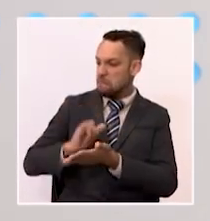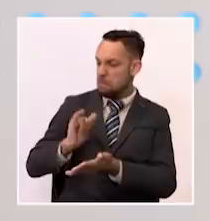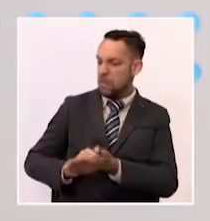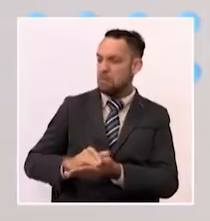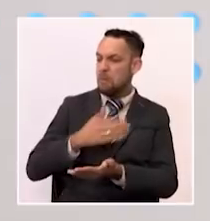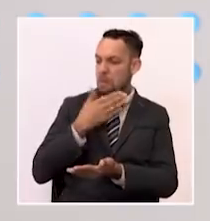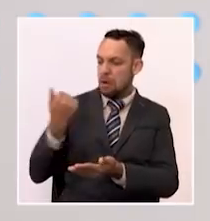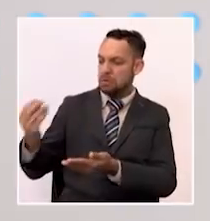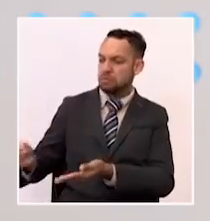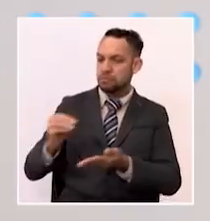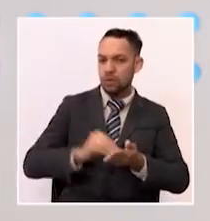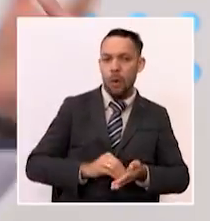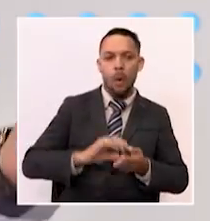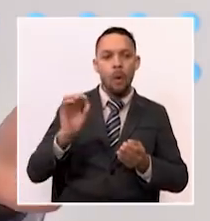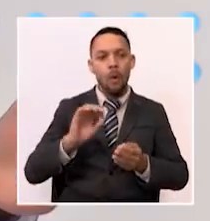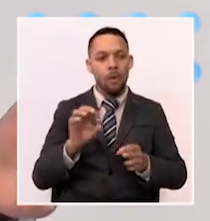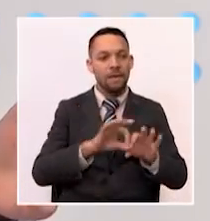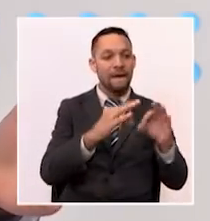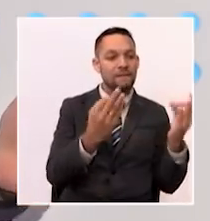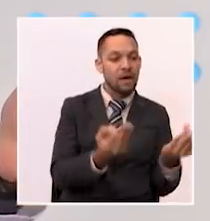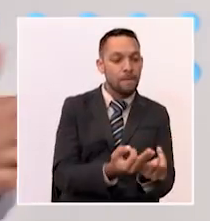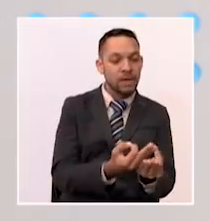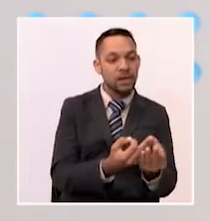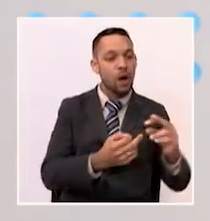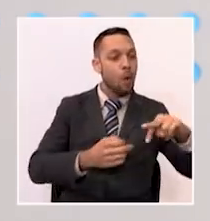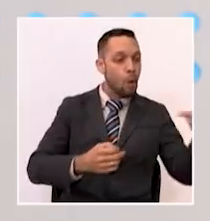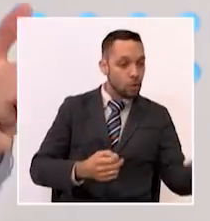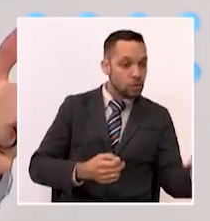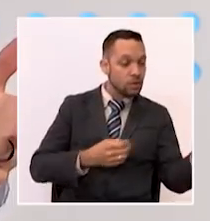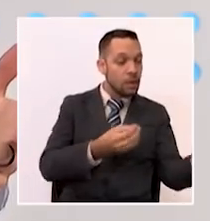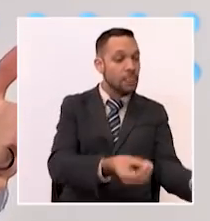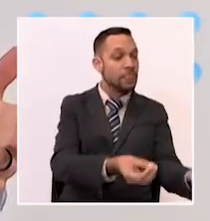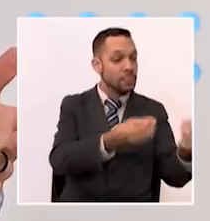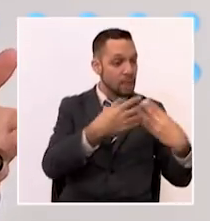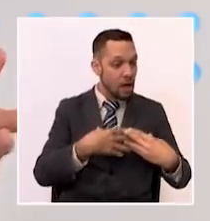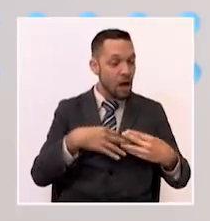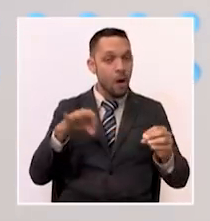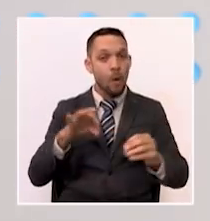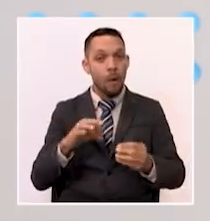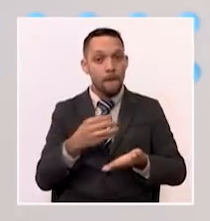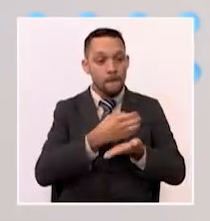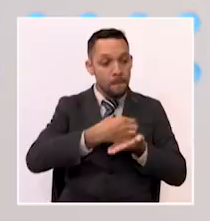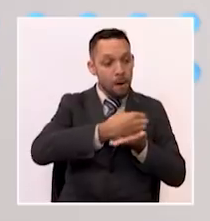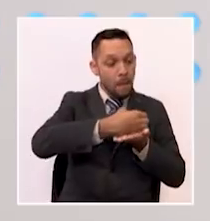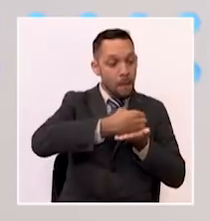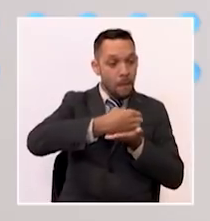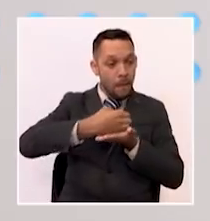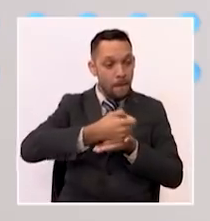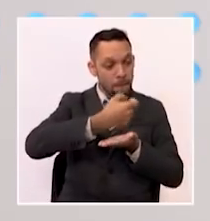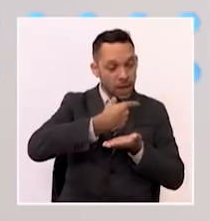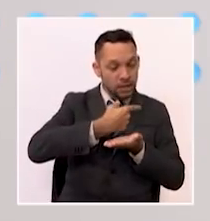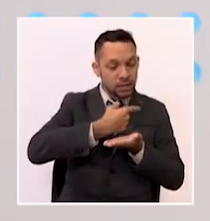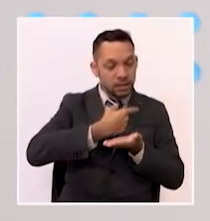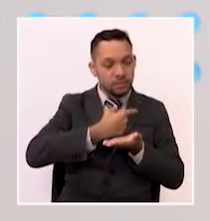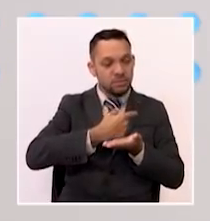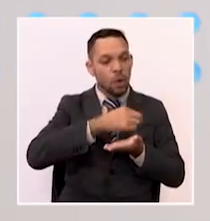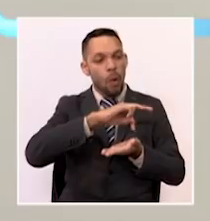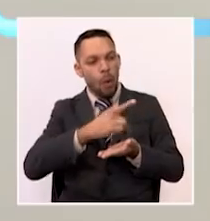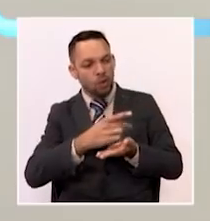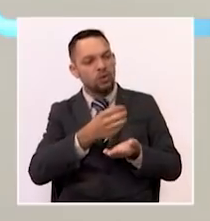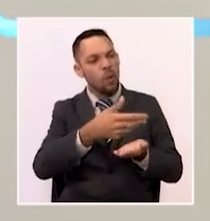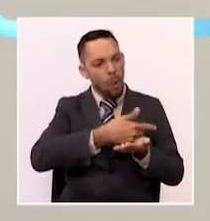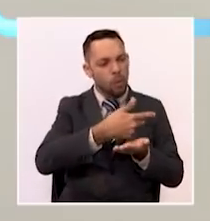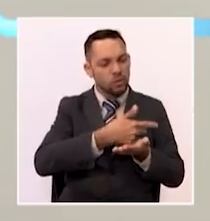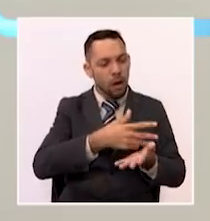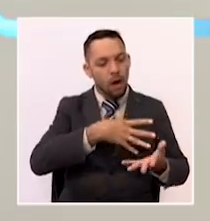ser el mismo, pero puede que no, ni que se tome lo que le manda el farmacéutico o la tía. ¿Qué debe hacer? No, el problema